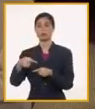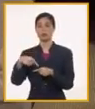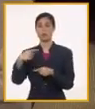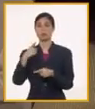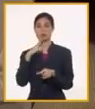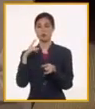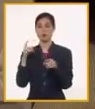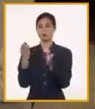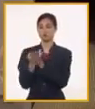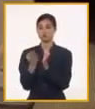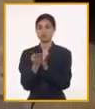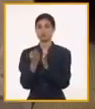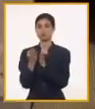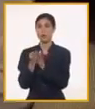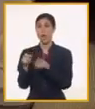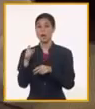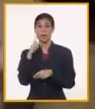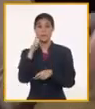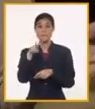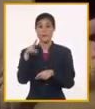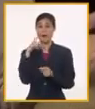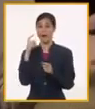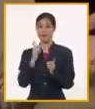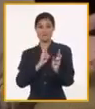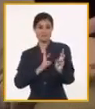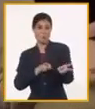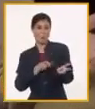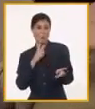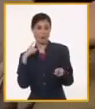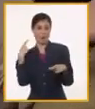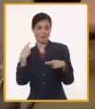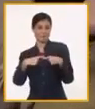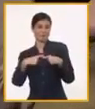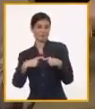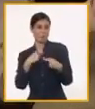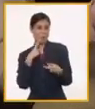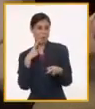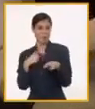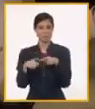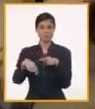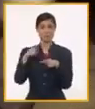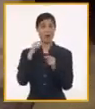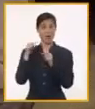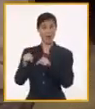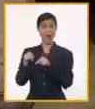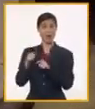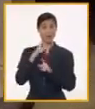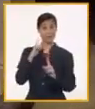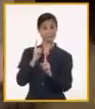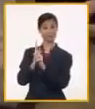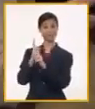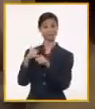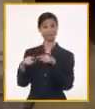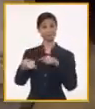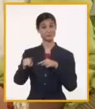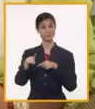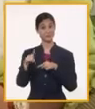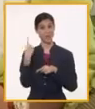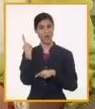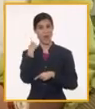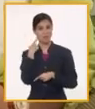novia, buscaba esto, se casaban, la buscaban, la encontraban también porque era lógico. 7